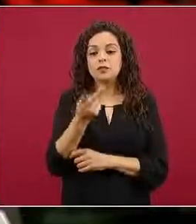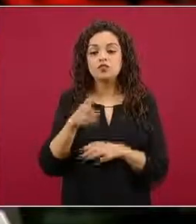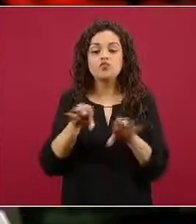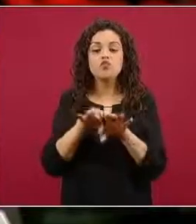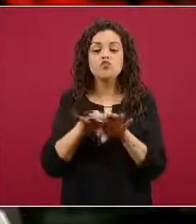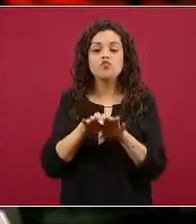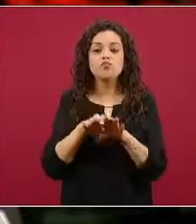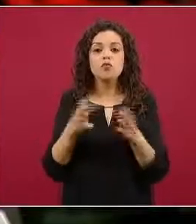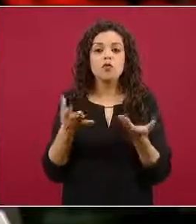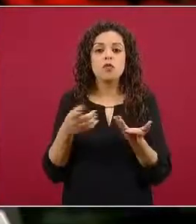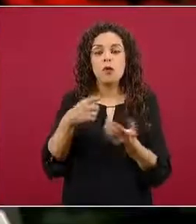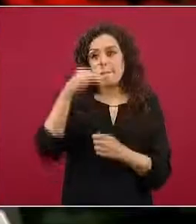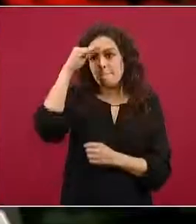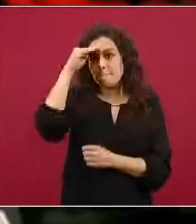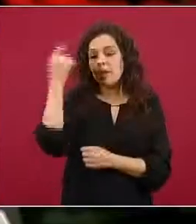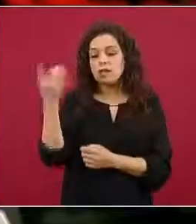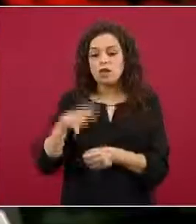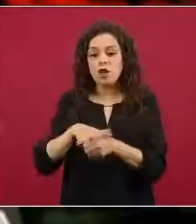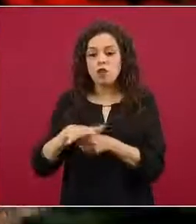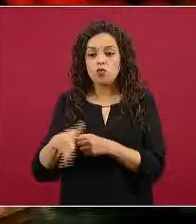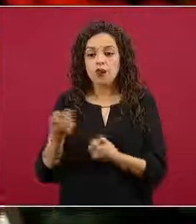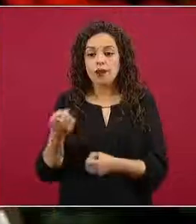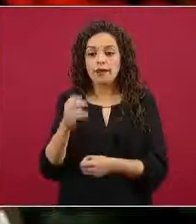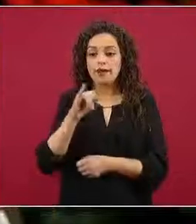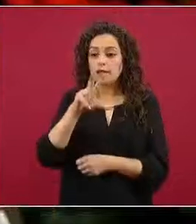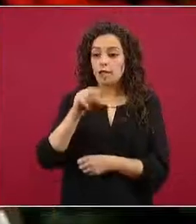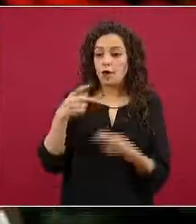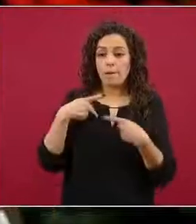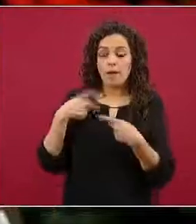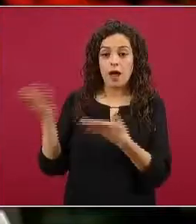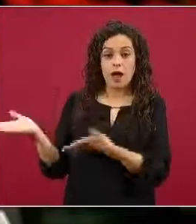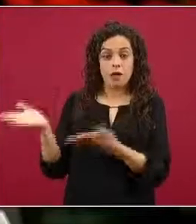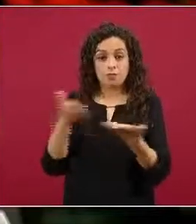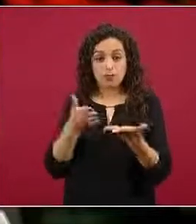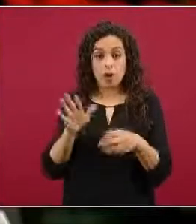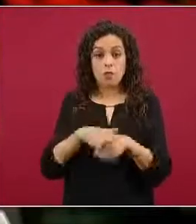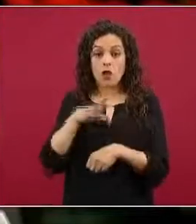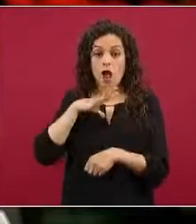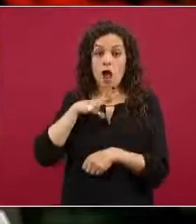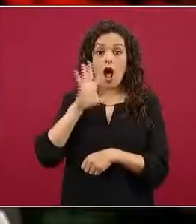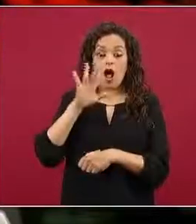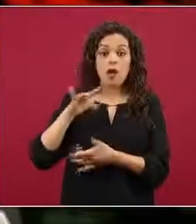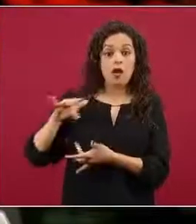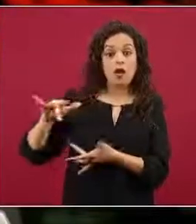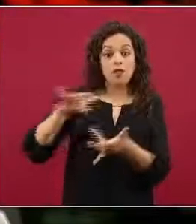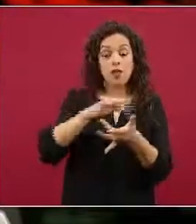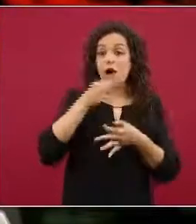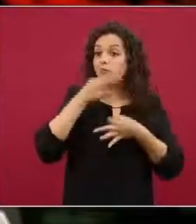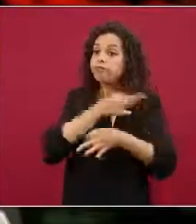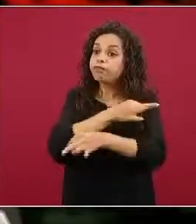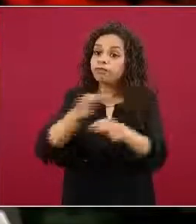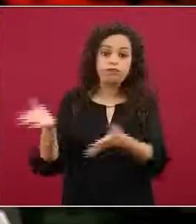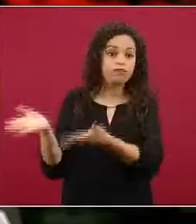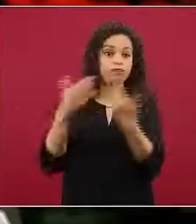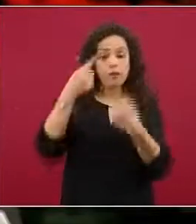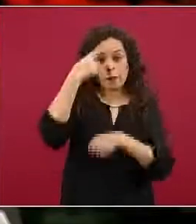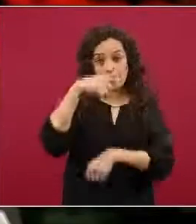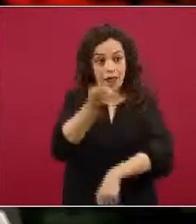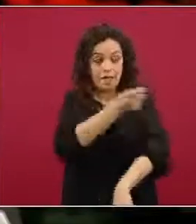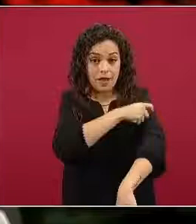¿no? ¿O por qué esta apertura y esta invitación abierta, masiva a través de redes sociales? Y otra duda